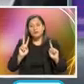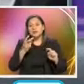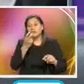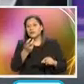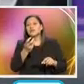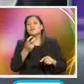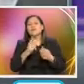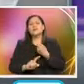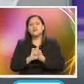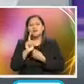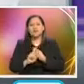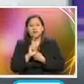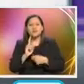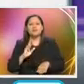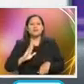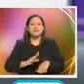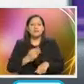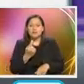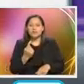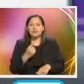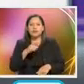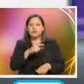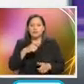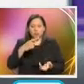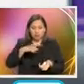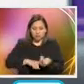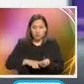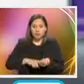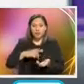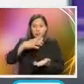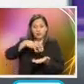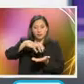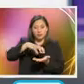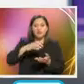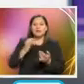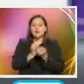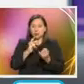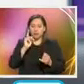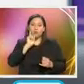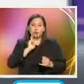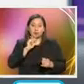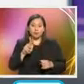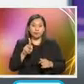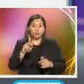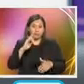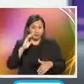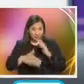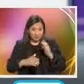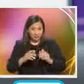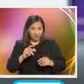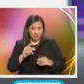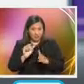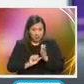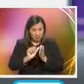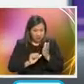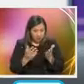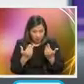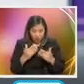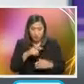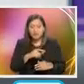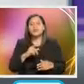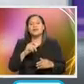mucho con los problemas de disminución en la producción de estrógenos cuando la mujer se acerca a la menopausia.